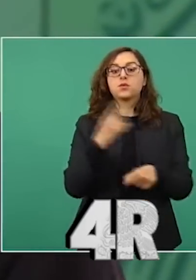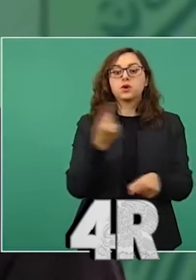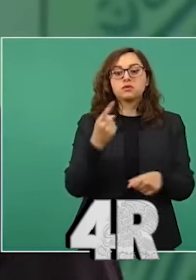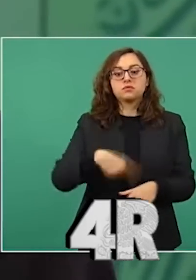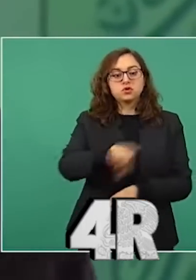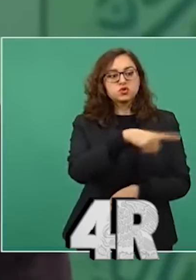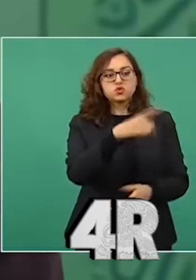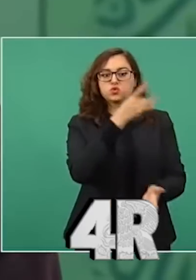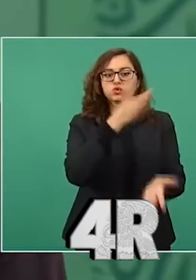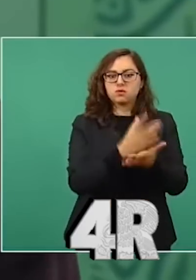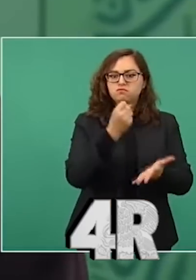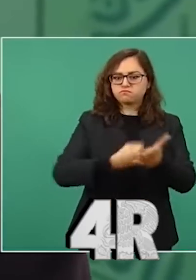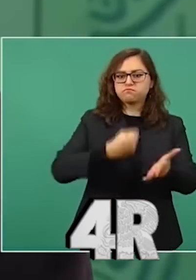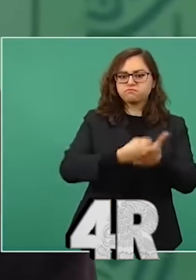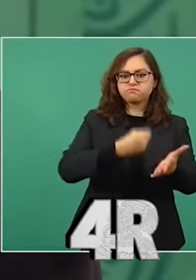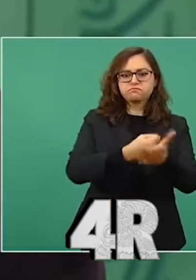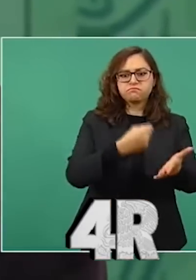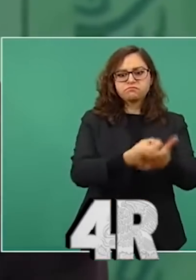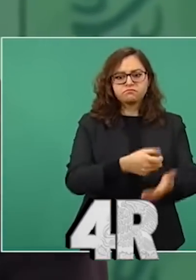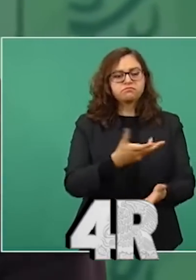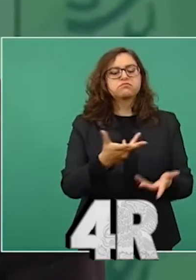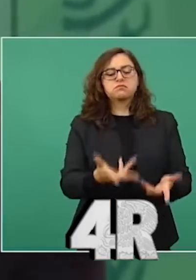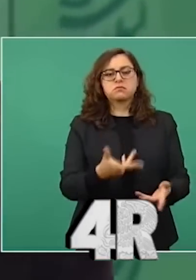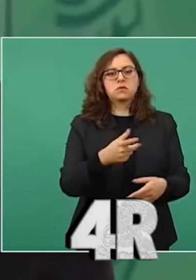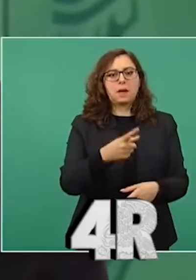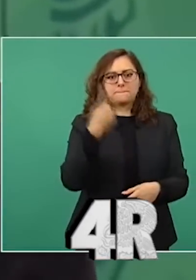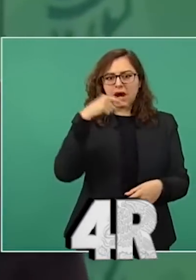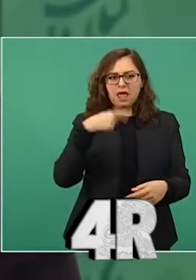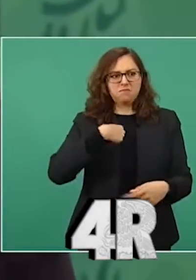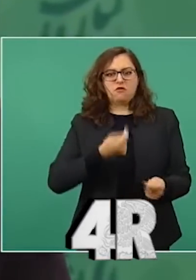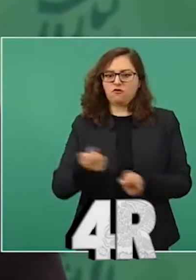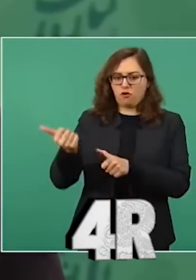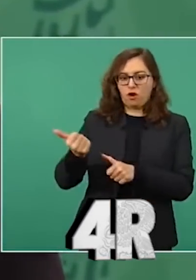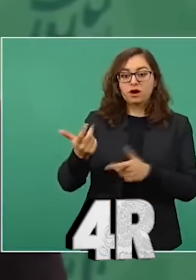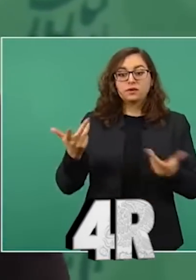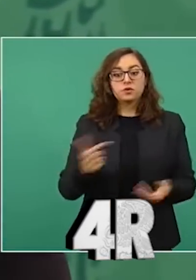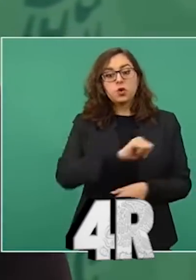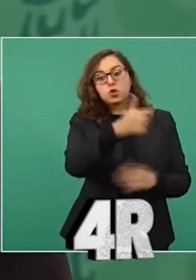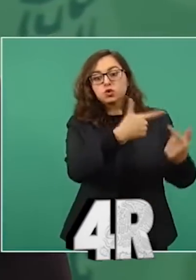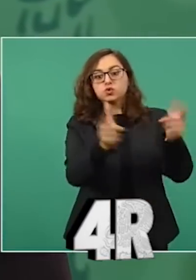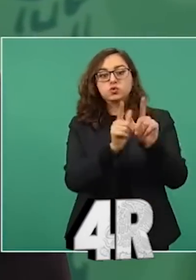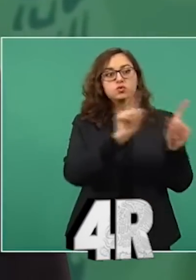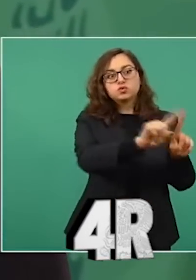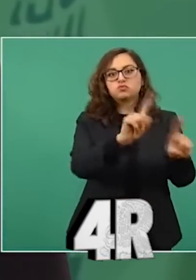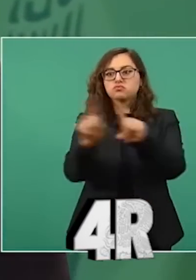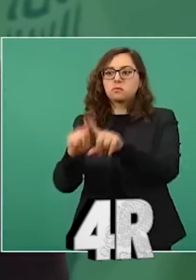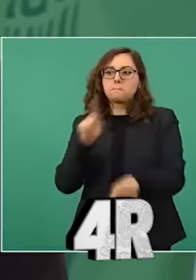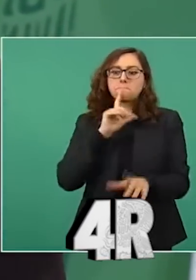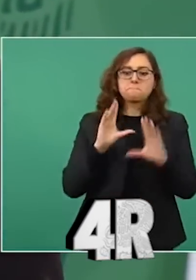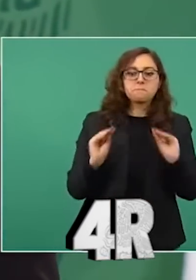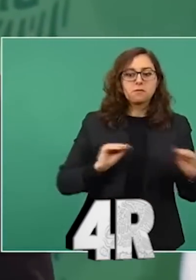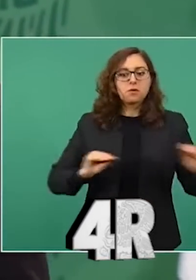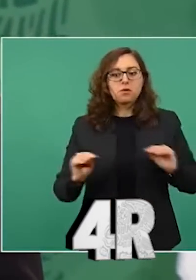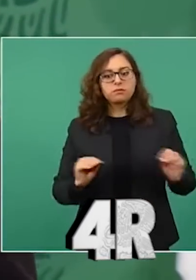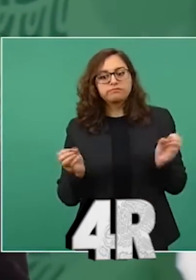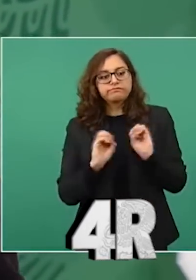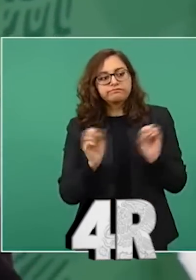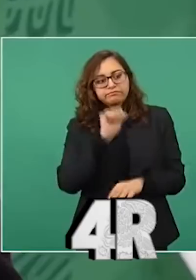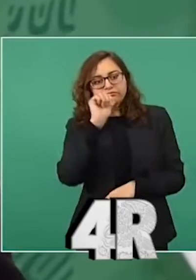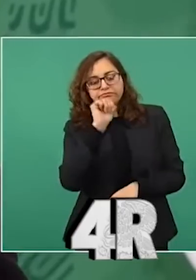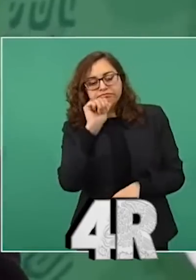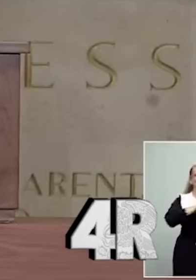cabo esta increíble transformación nacional. Así que sí, ciudadanos, ya se les acabó la fiesta y por supuesto el